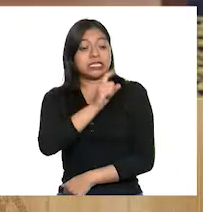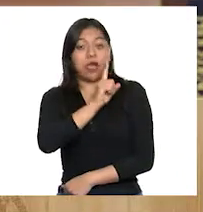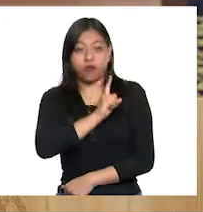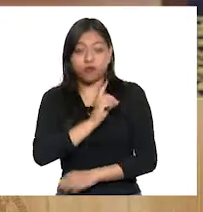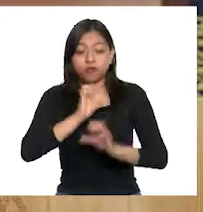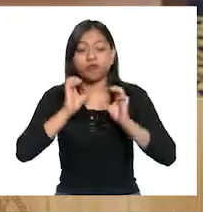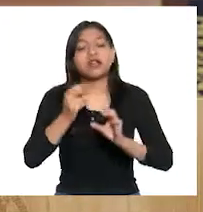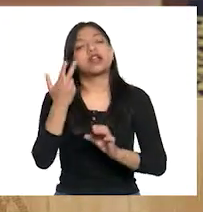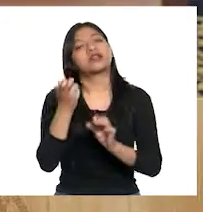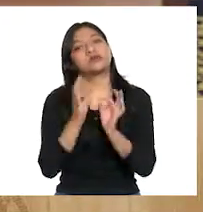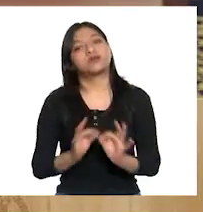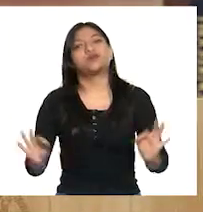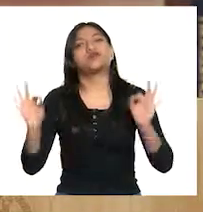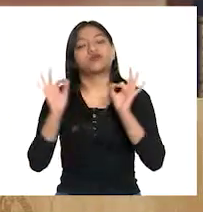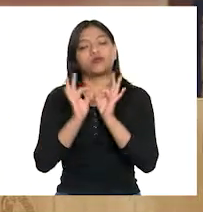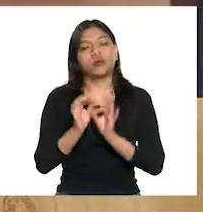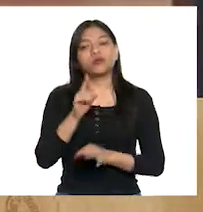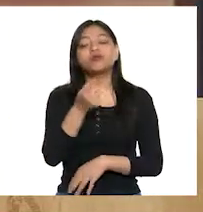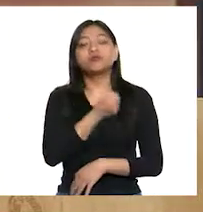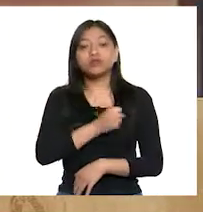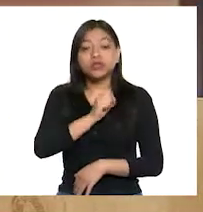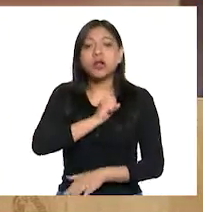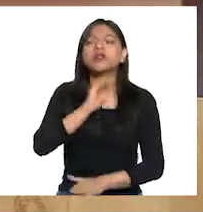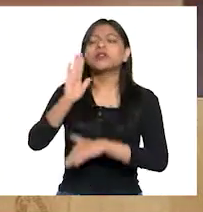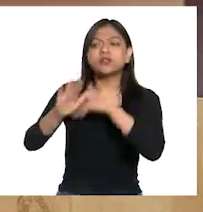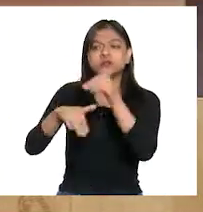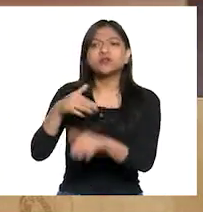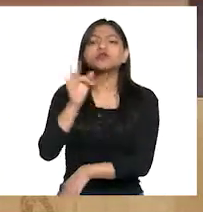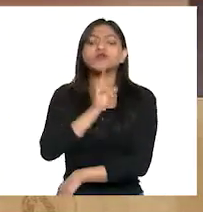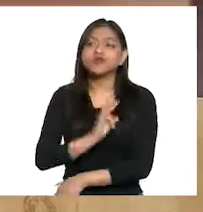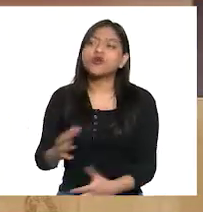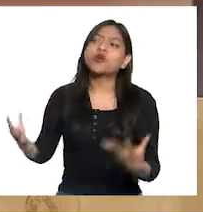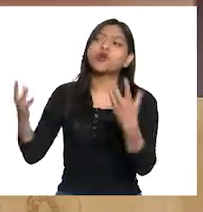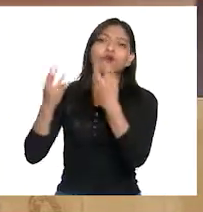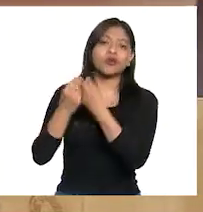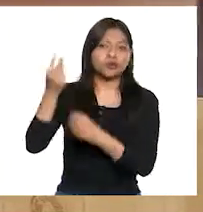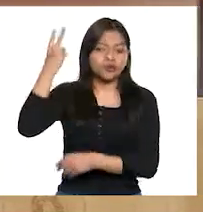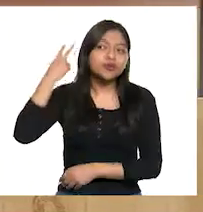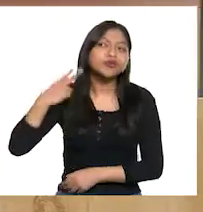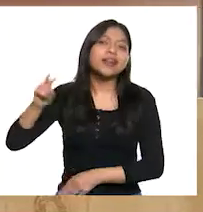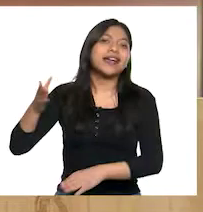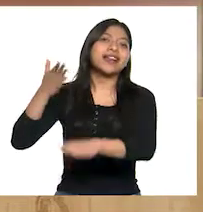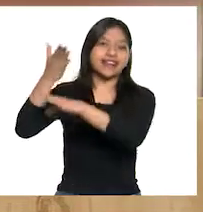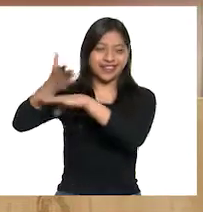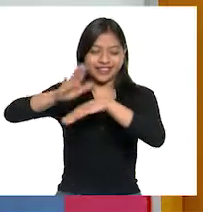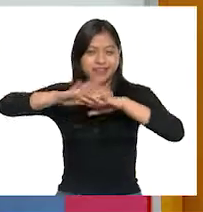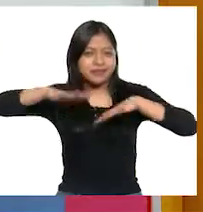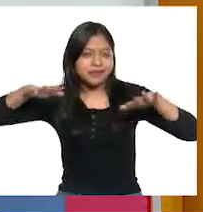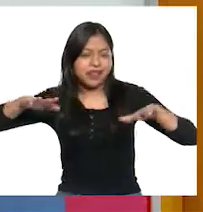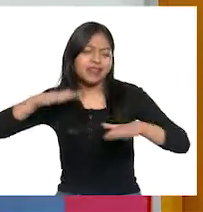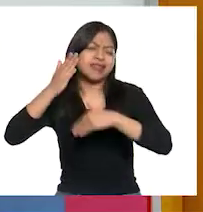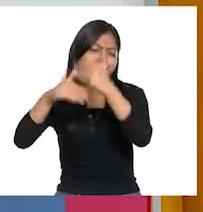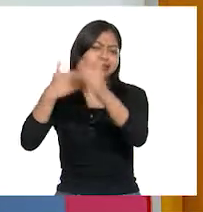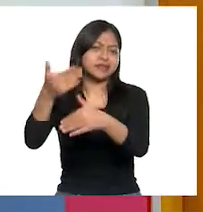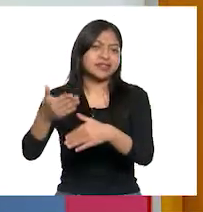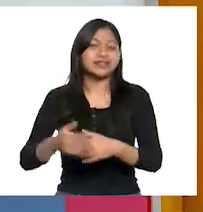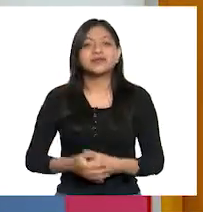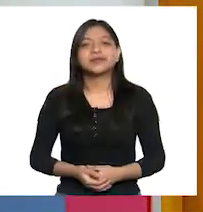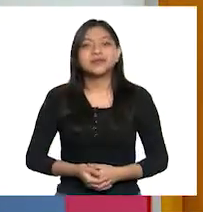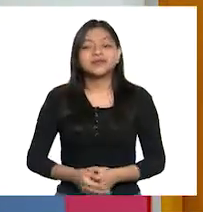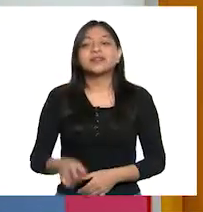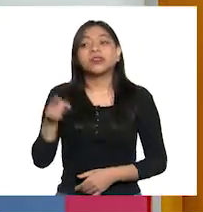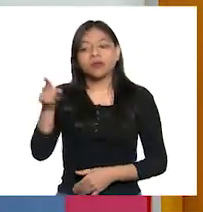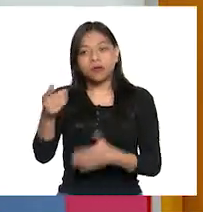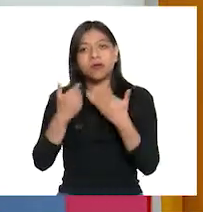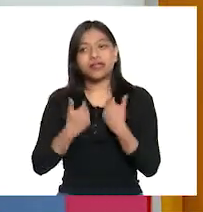cuidarnos para estar sanos y que juntos podamos hacer este y otros viajes después. Me da mucho gusto que entiendas